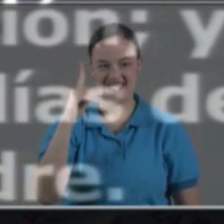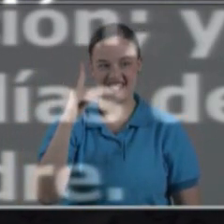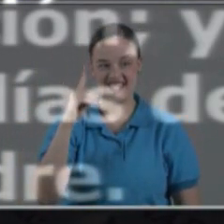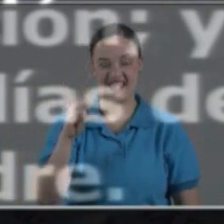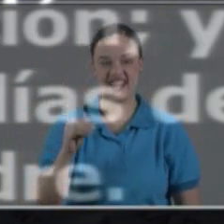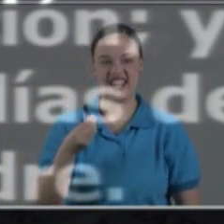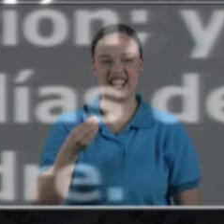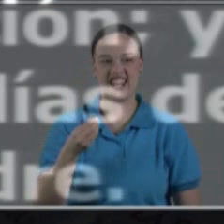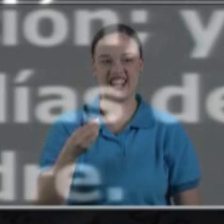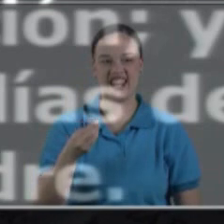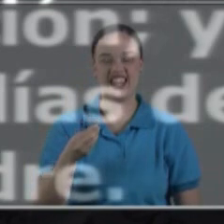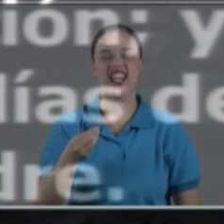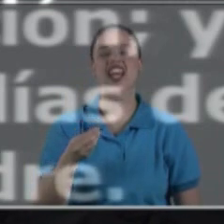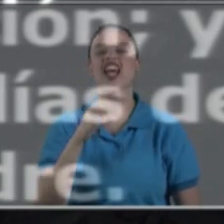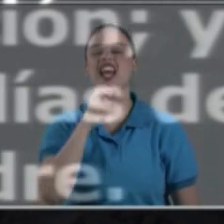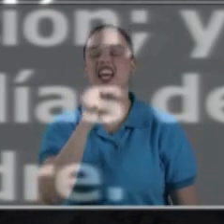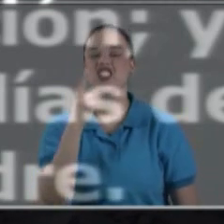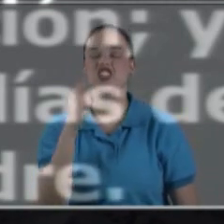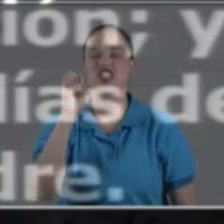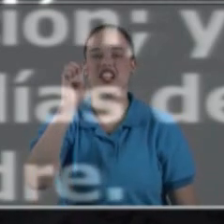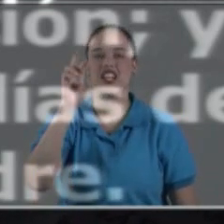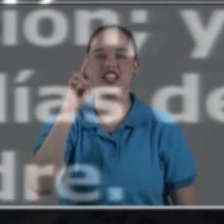atar que es una era